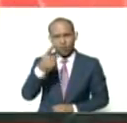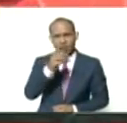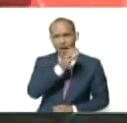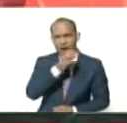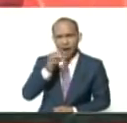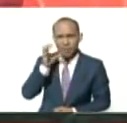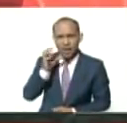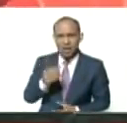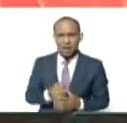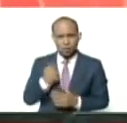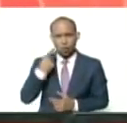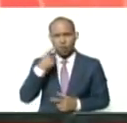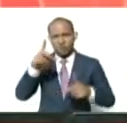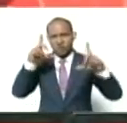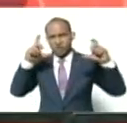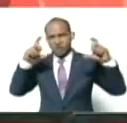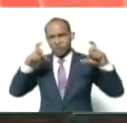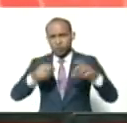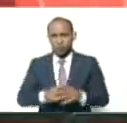foto.